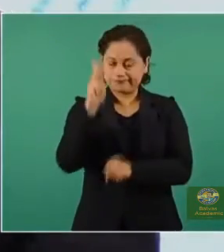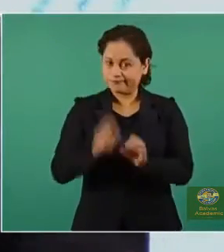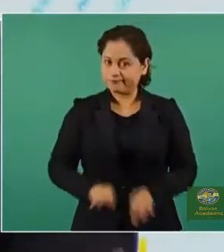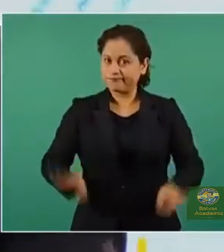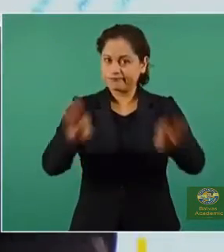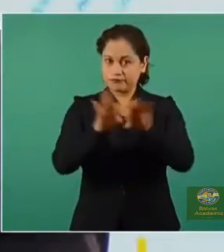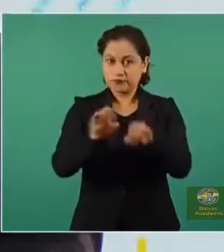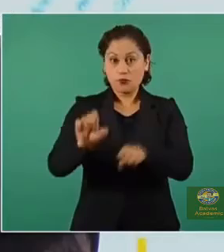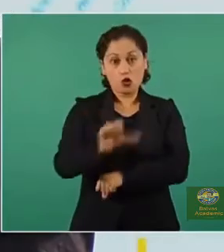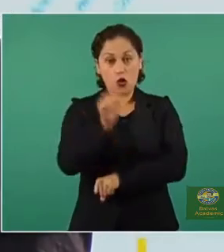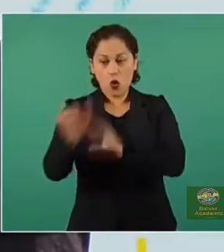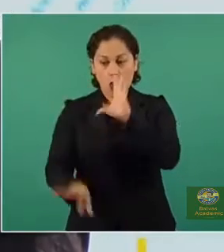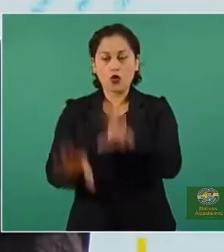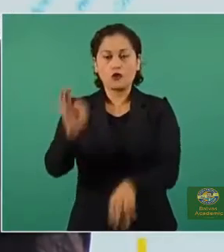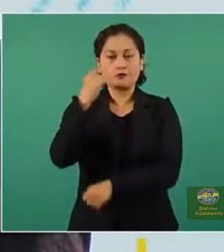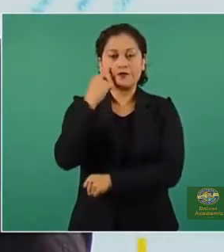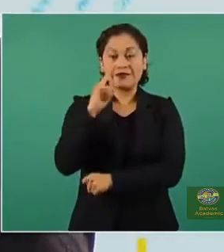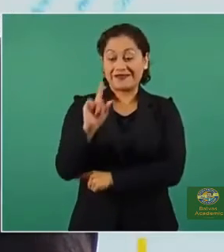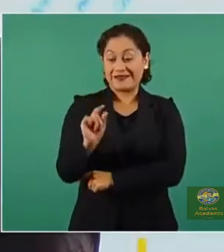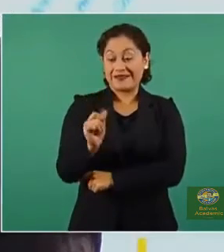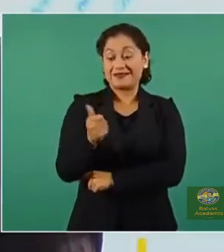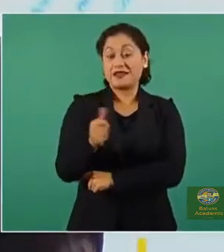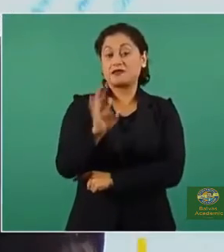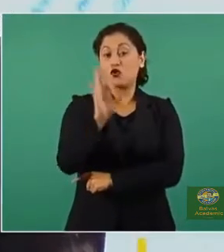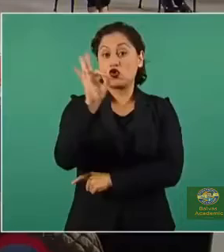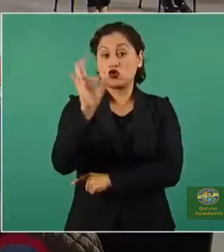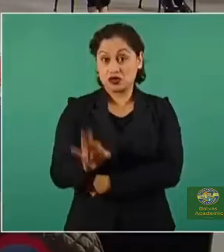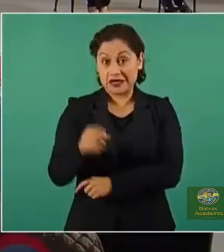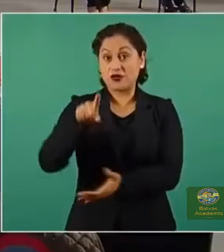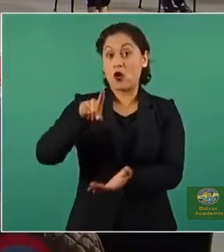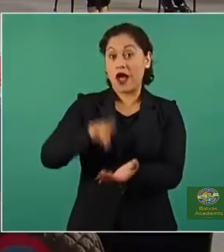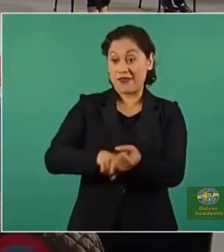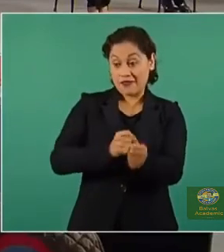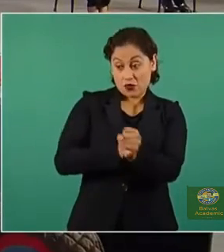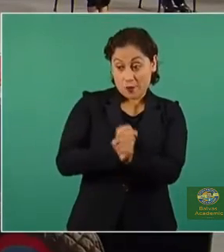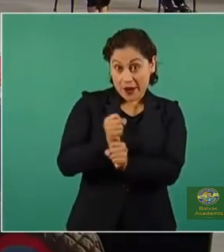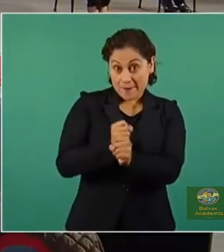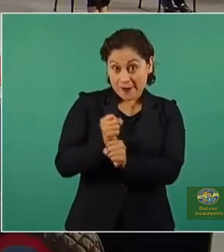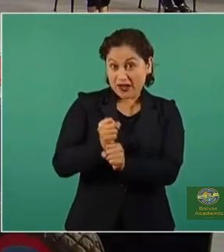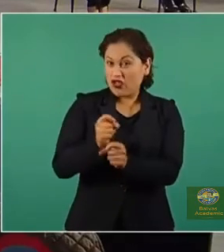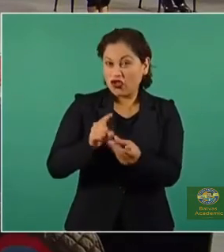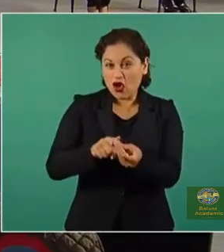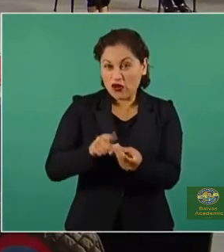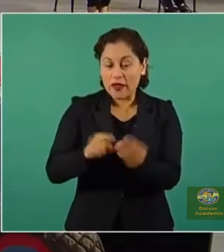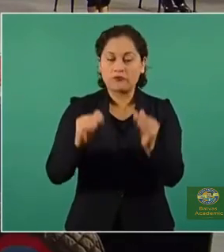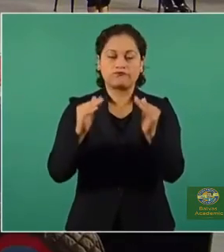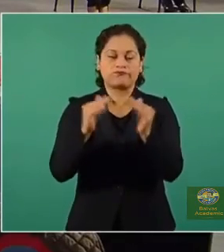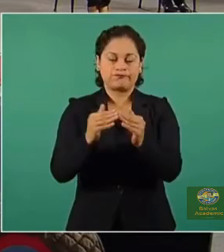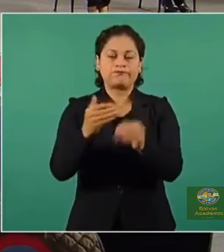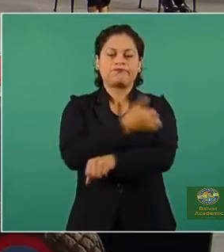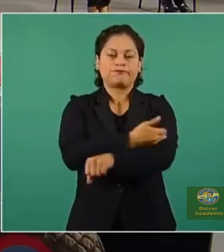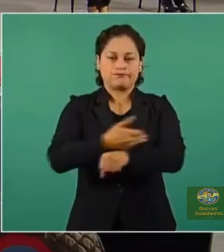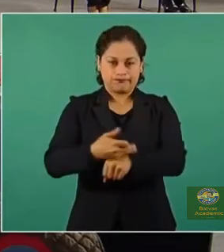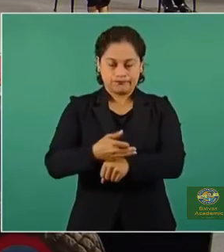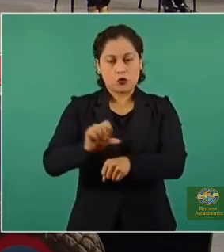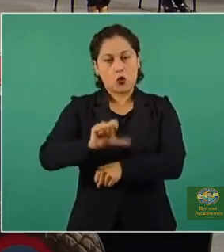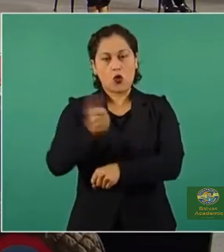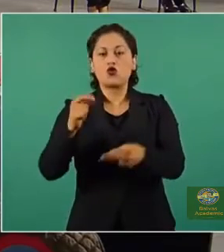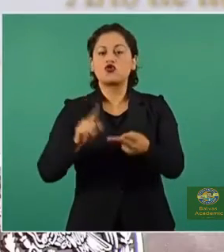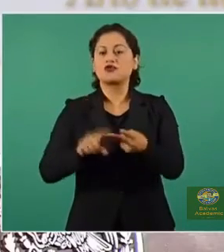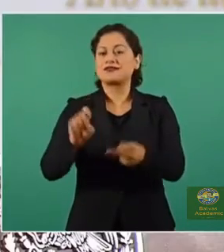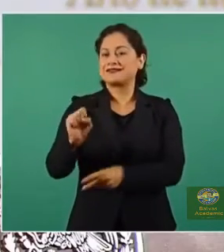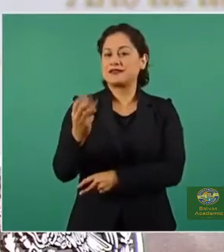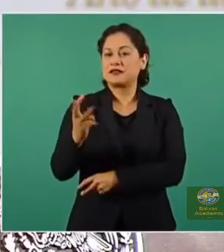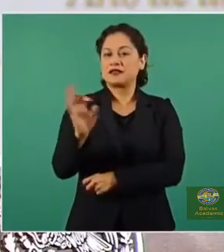casi el 76% de estas lesiones ocurrieron dentro del hogar. El 73% de los casos,